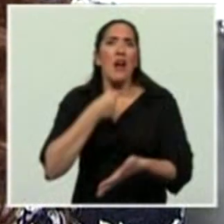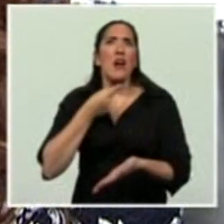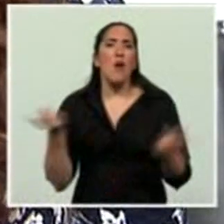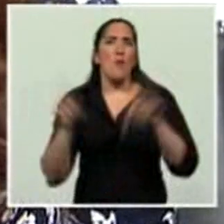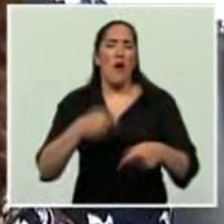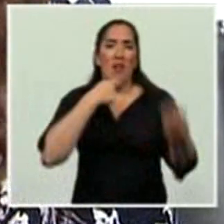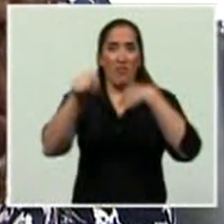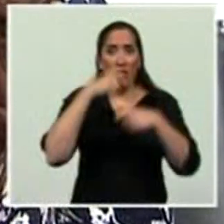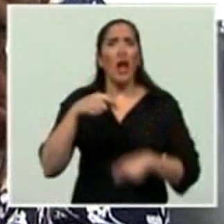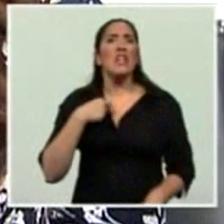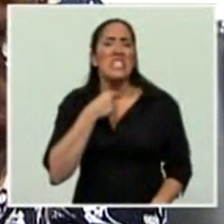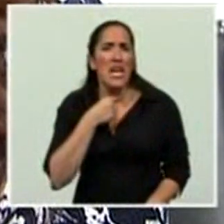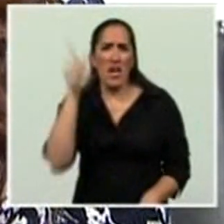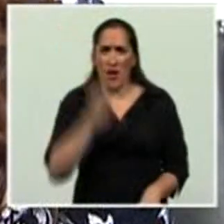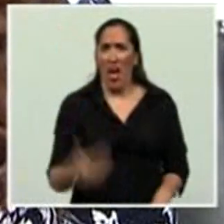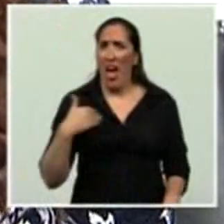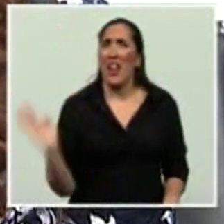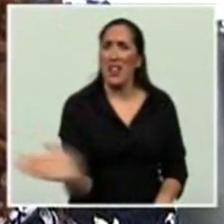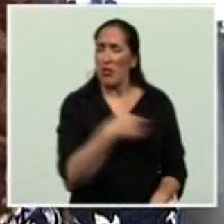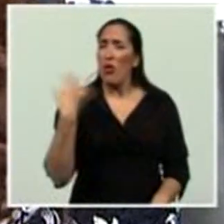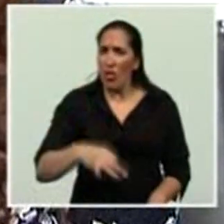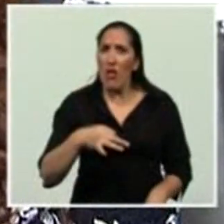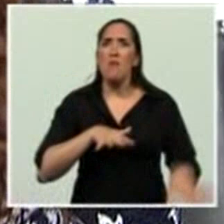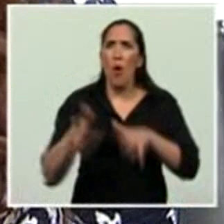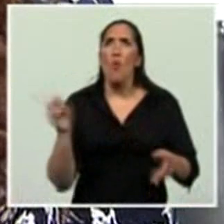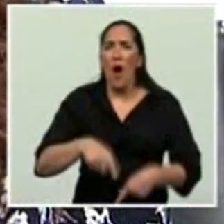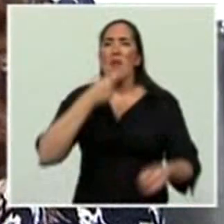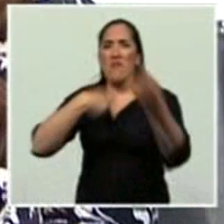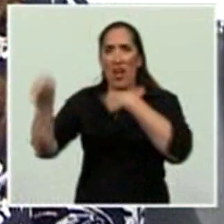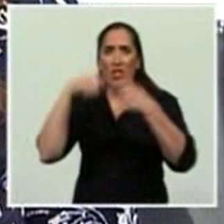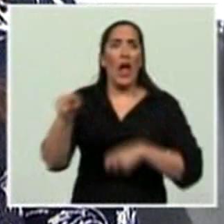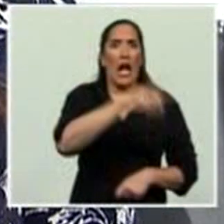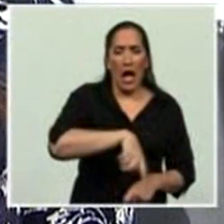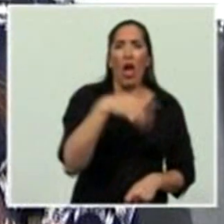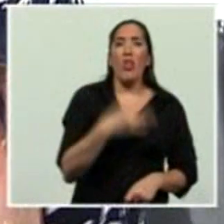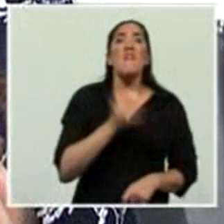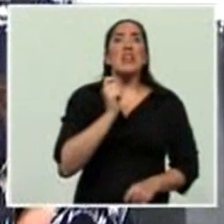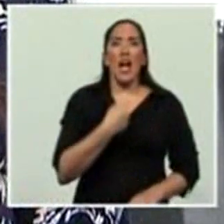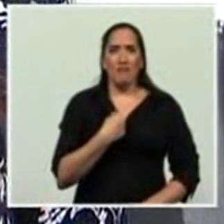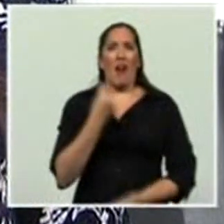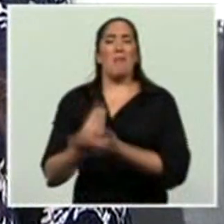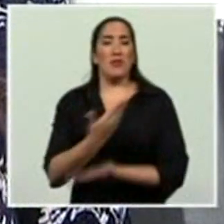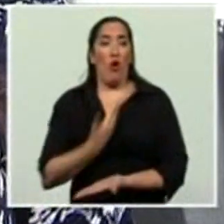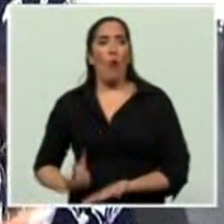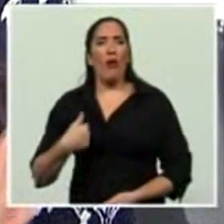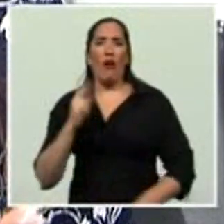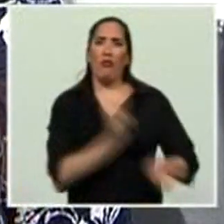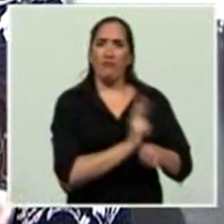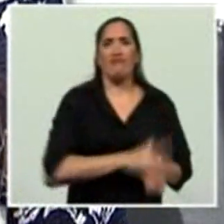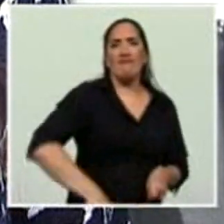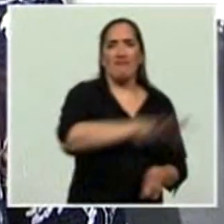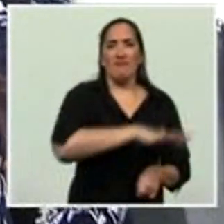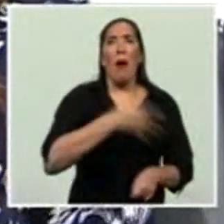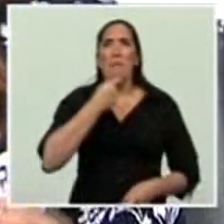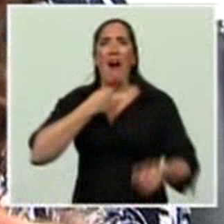económica que tengan tengan la actividad deben ser representados y ejercida su defensa por su gobierno muchas veces muchas veces se